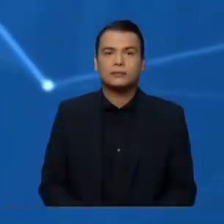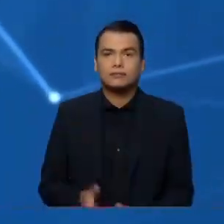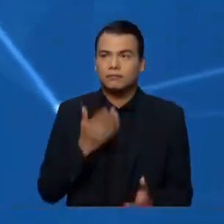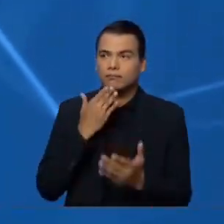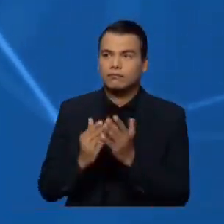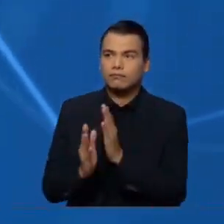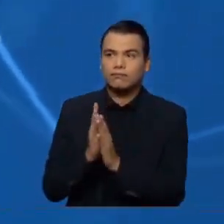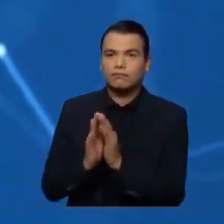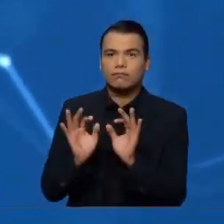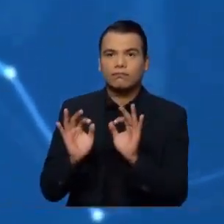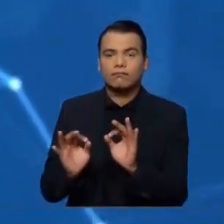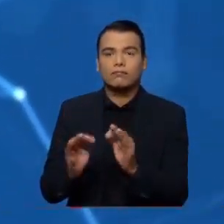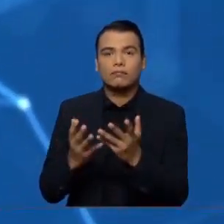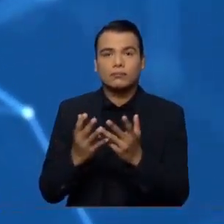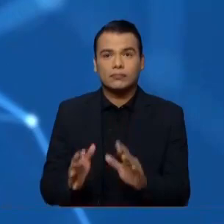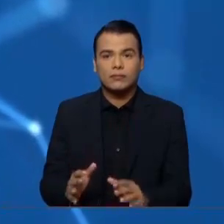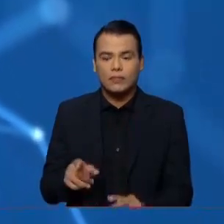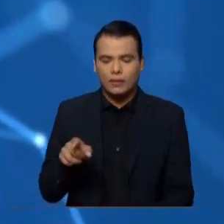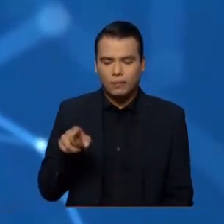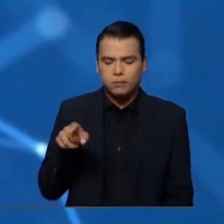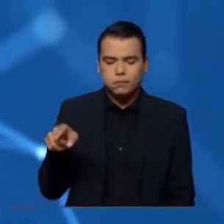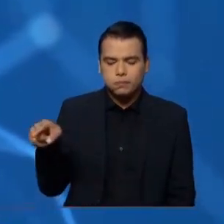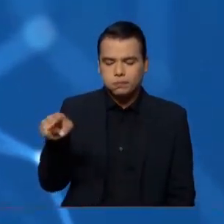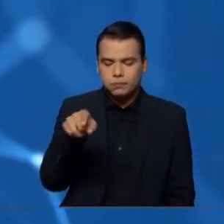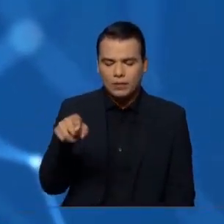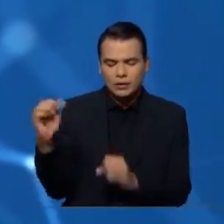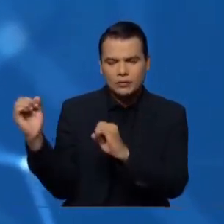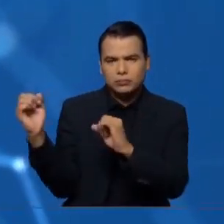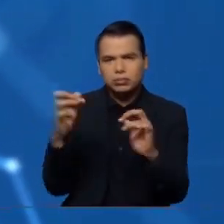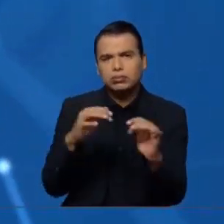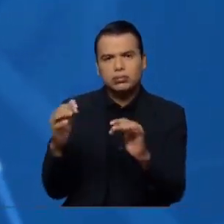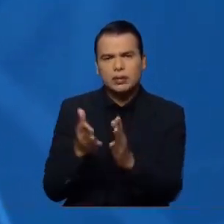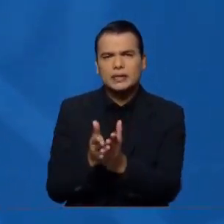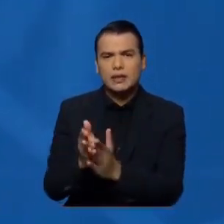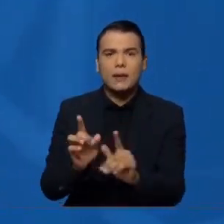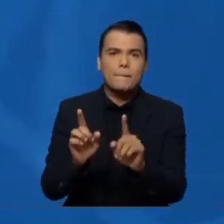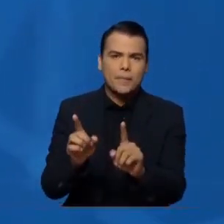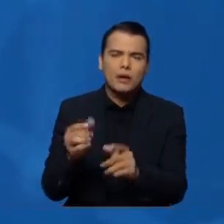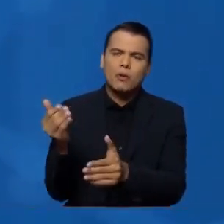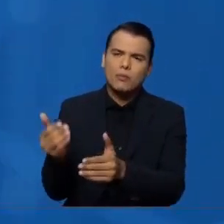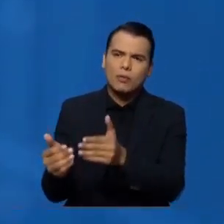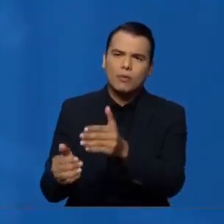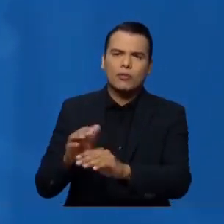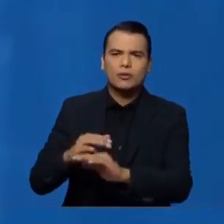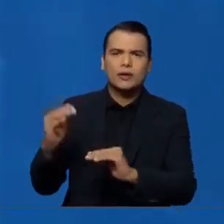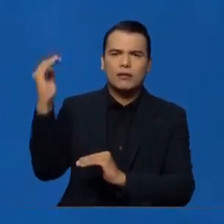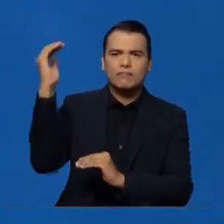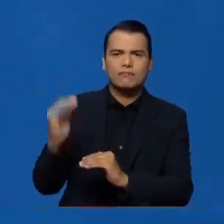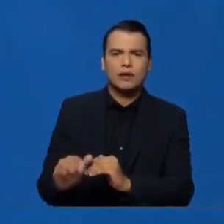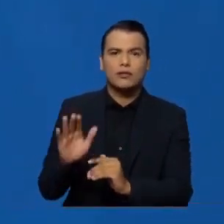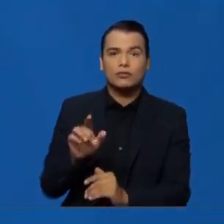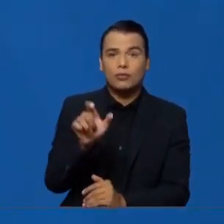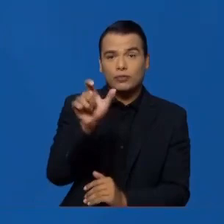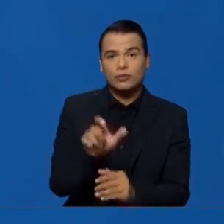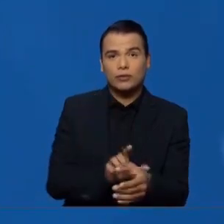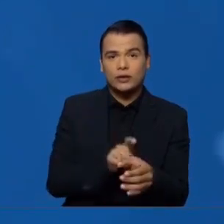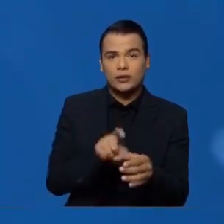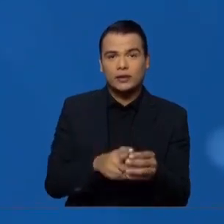se mantiene aunque va disminuyendo. Con esta frase resume la realidad del conflicto armado en el país durante los diálogos con